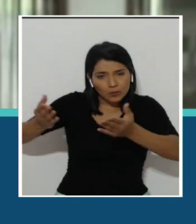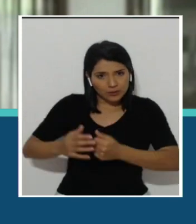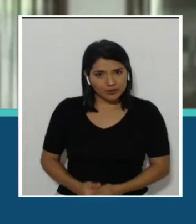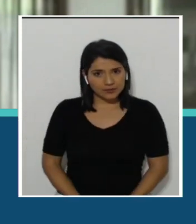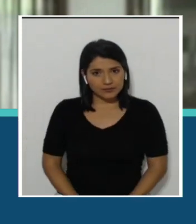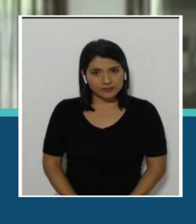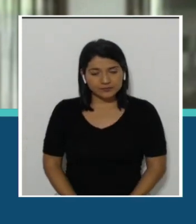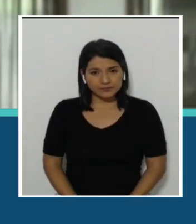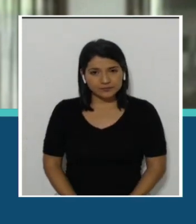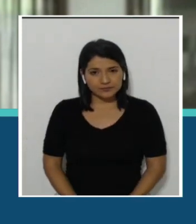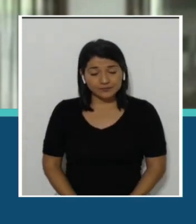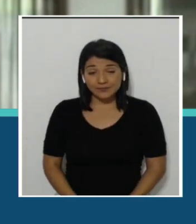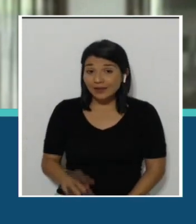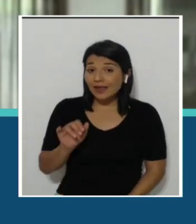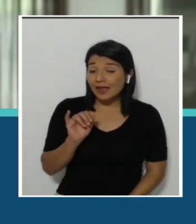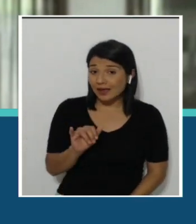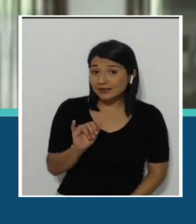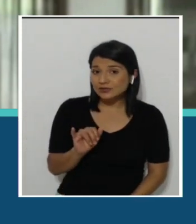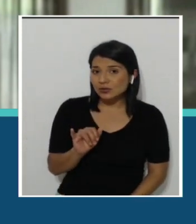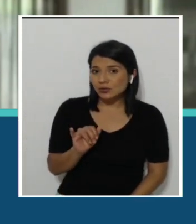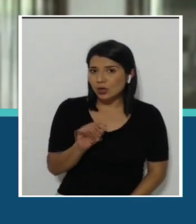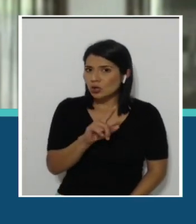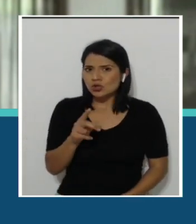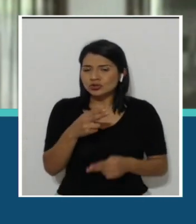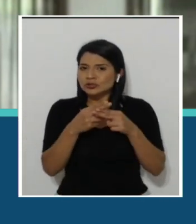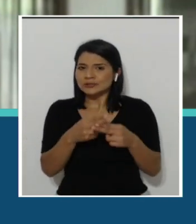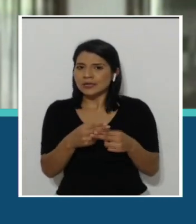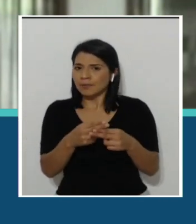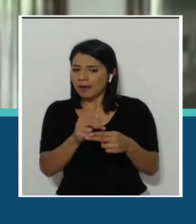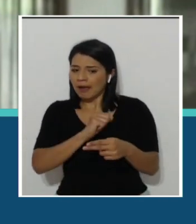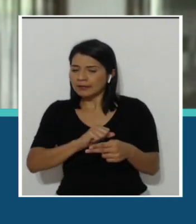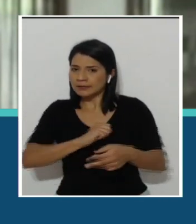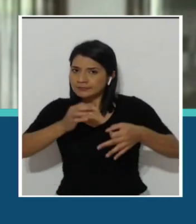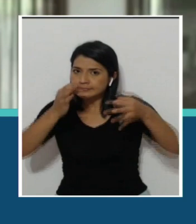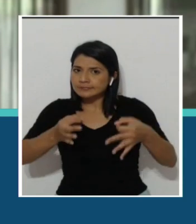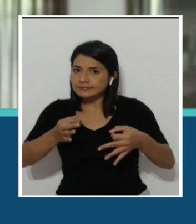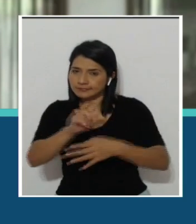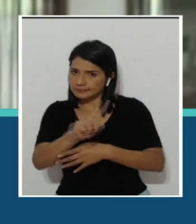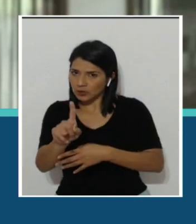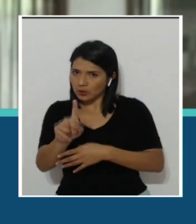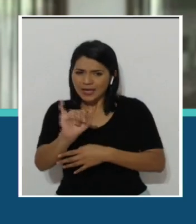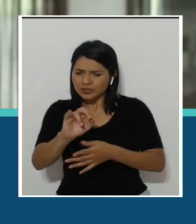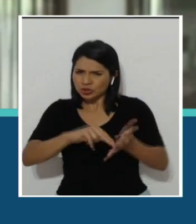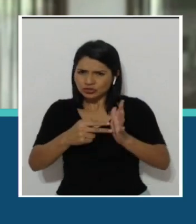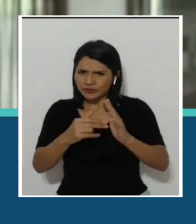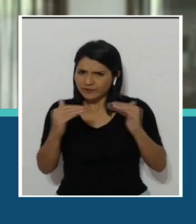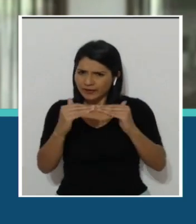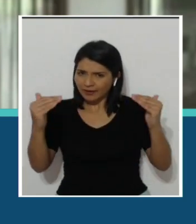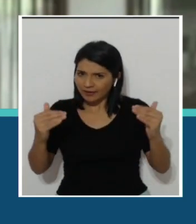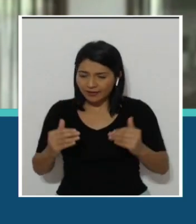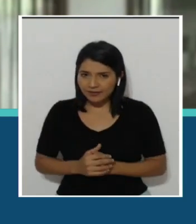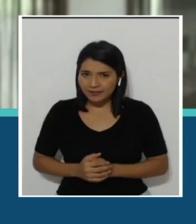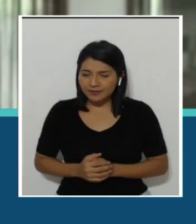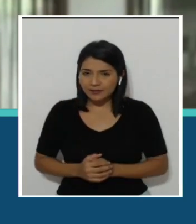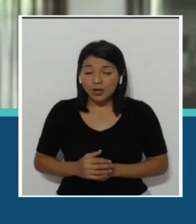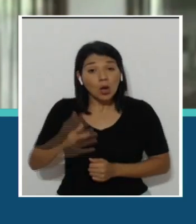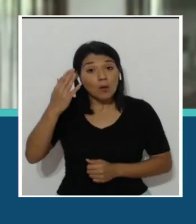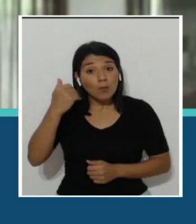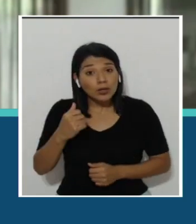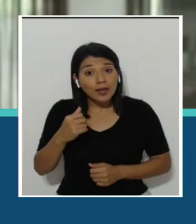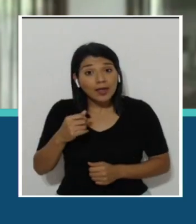Eso no se llama integridad, eso no es equidad, porque esas leyes